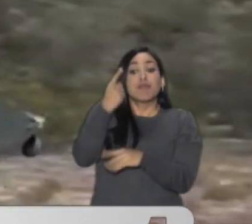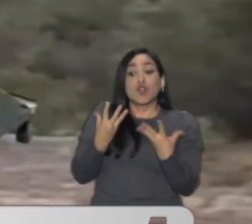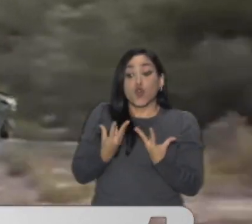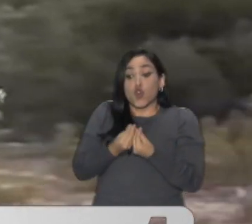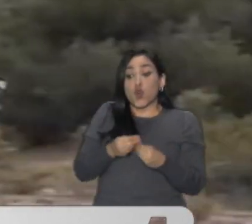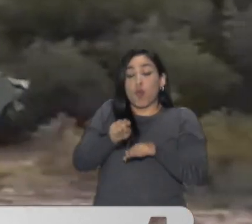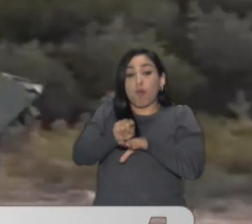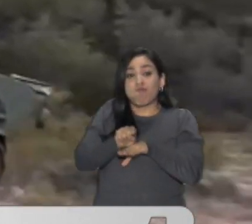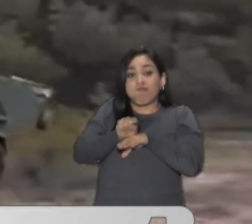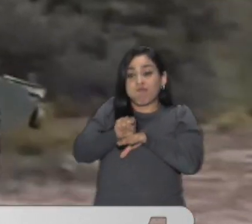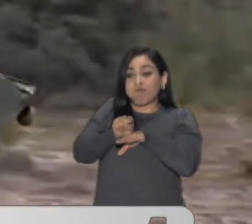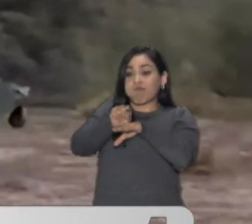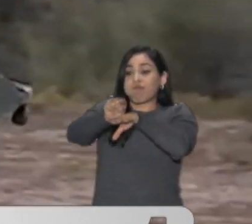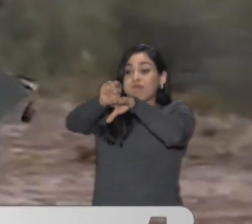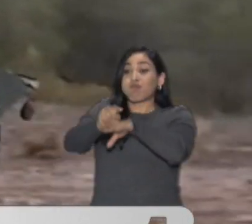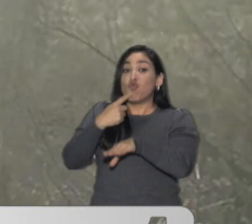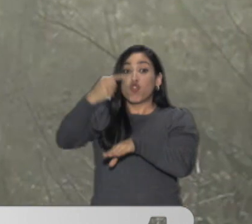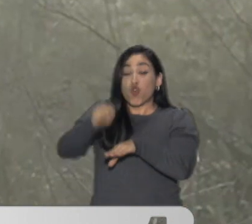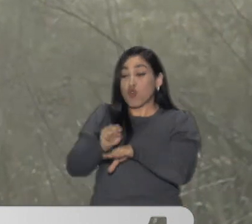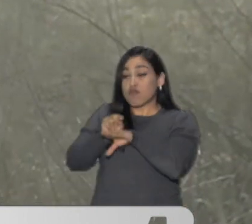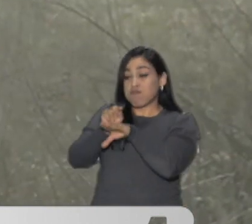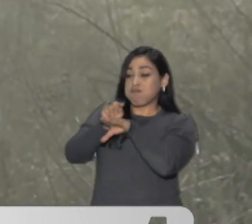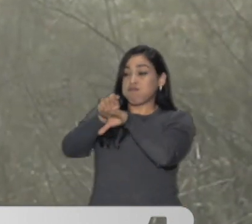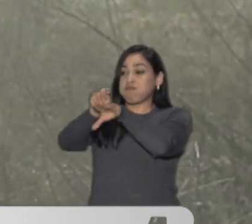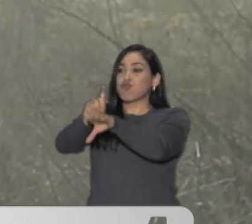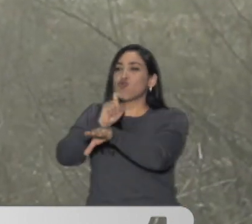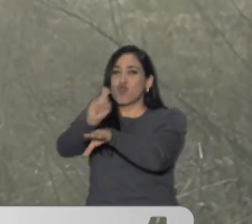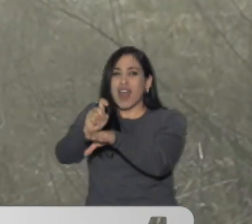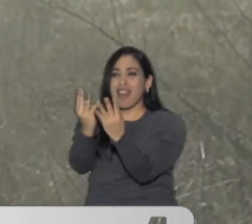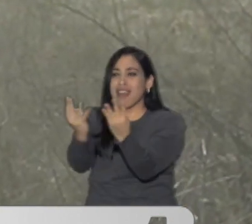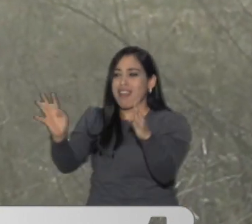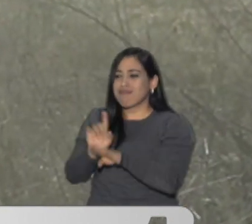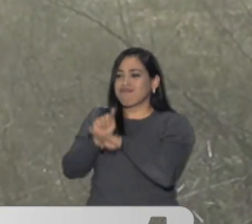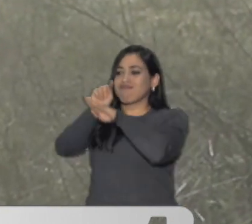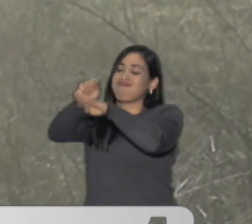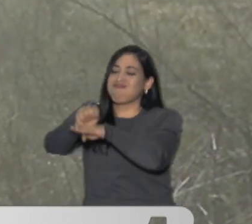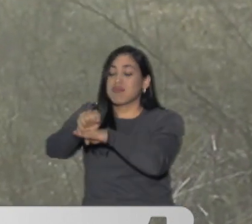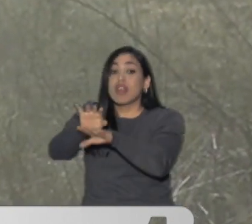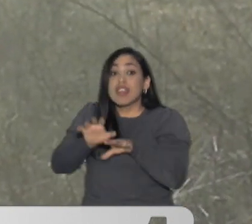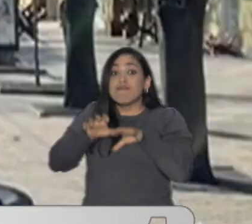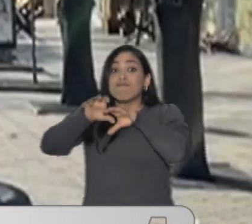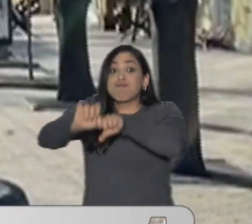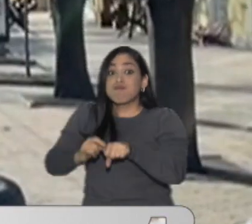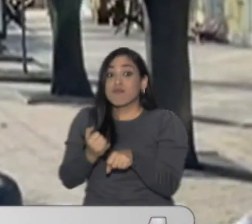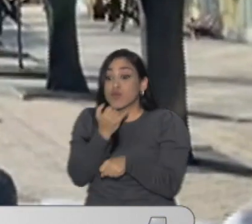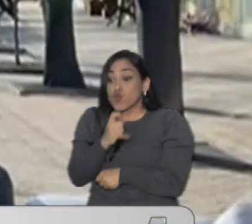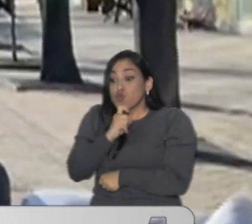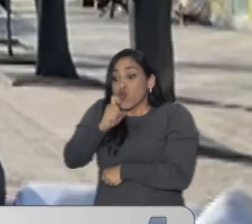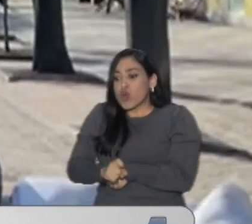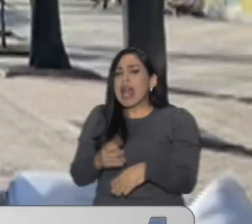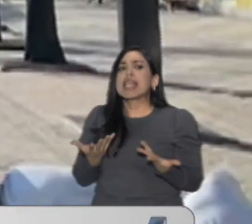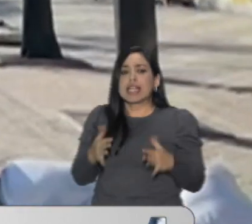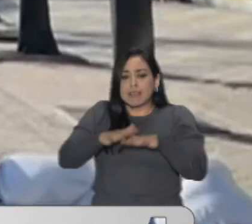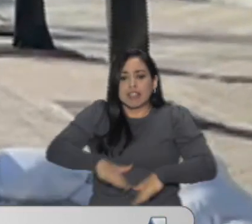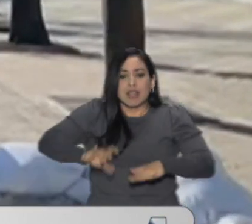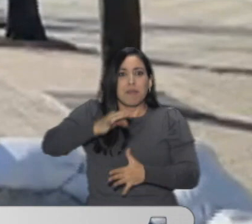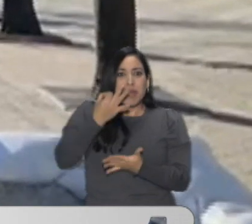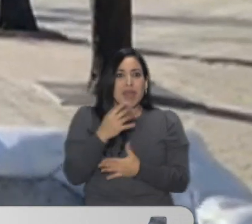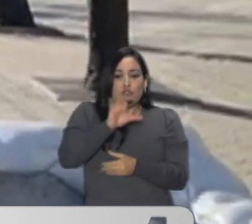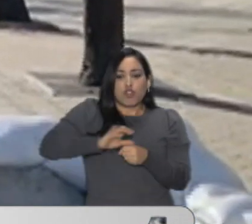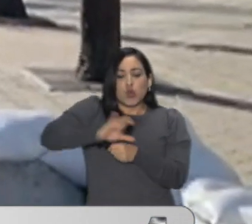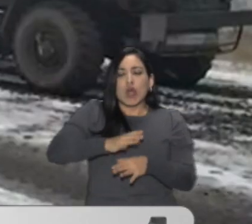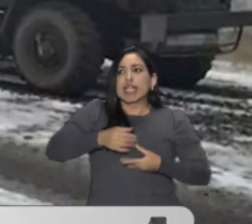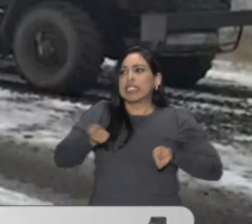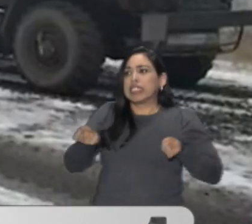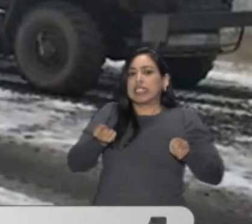tanques rusos cruzaron la frontera. Ahora, con el avance ruso desacelerándose, Ucrania aún controla las principales